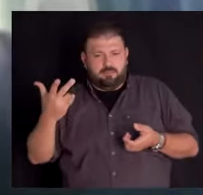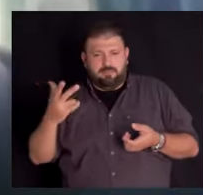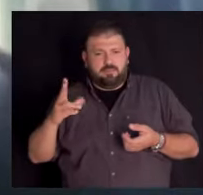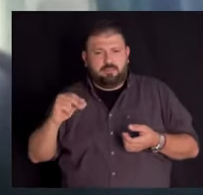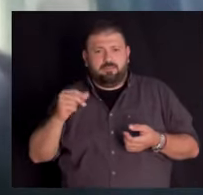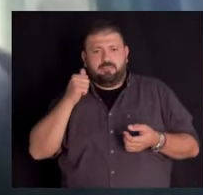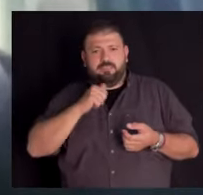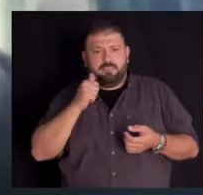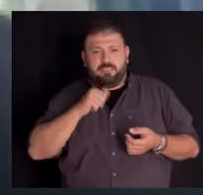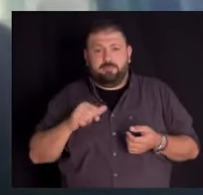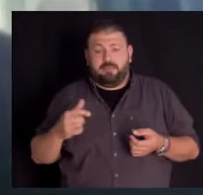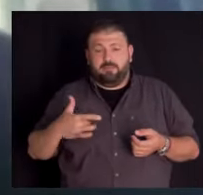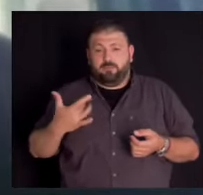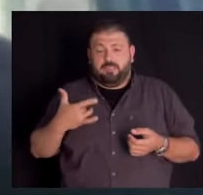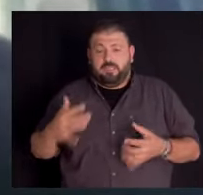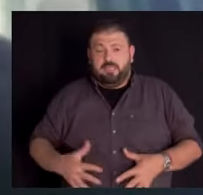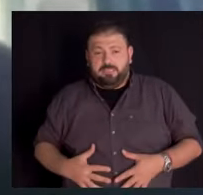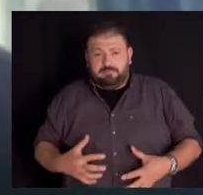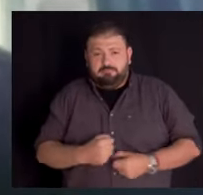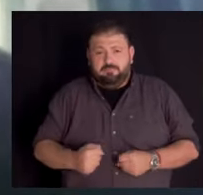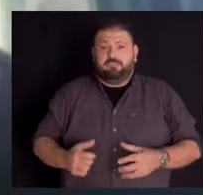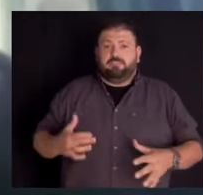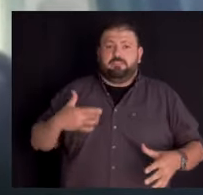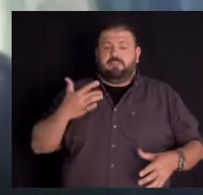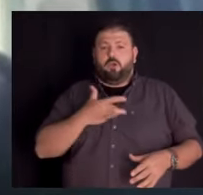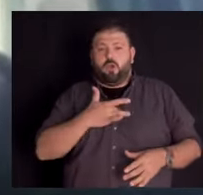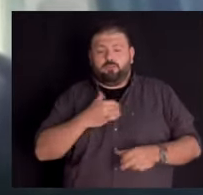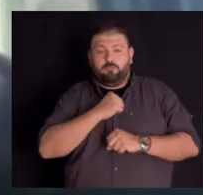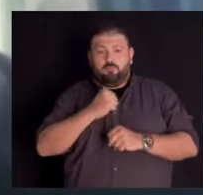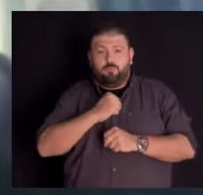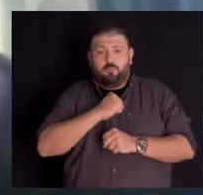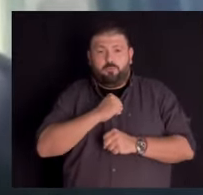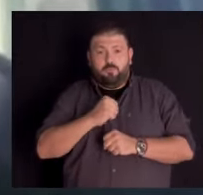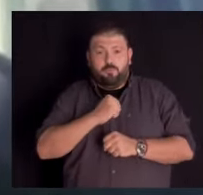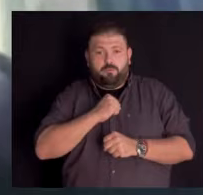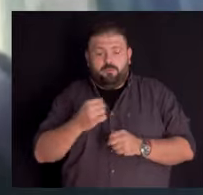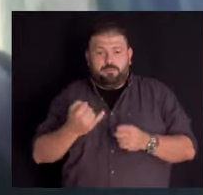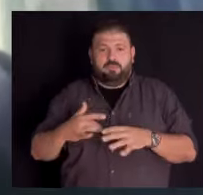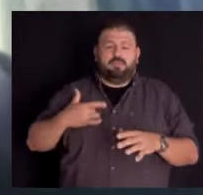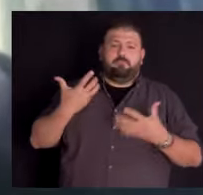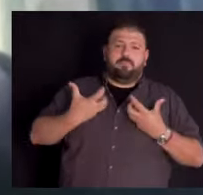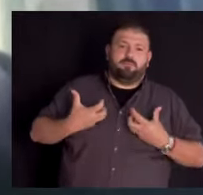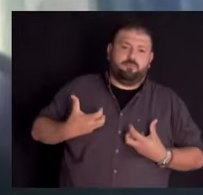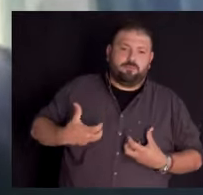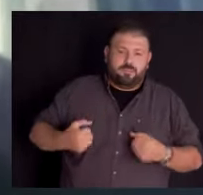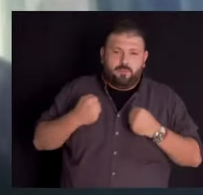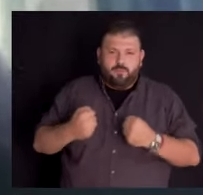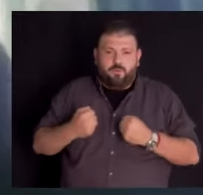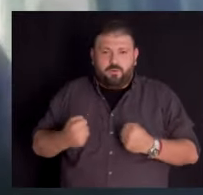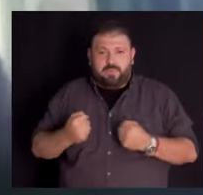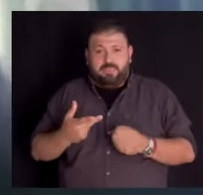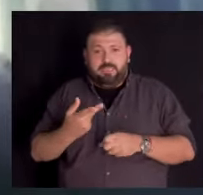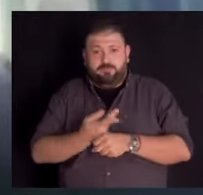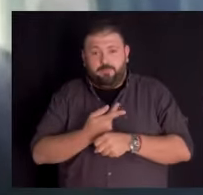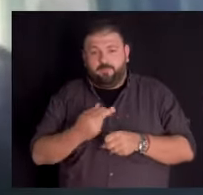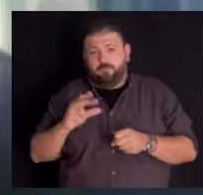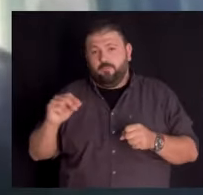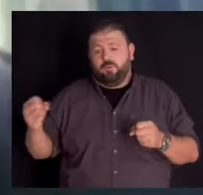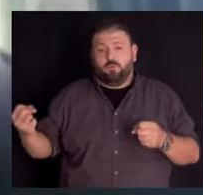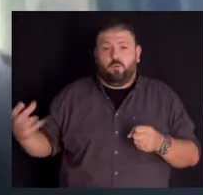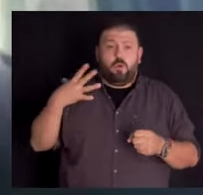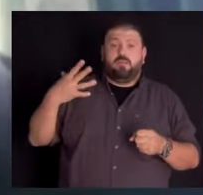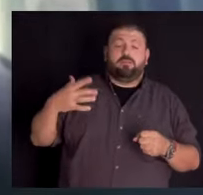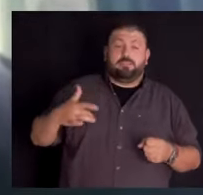Normalmente lo sientes en el estómago y te acelera el corazón, te da taquicardia, ¿cierto o no? ¿Sí? No es que sientas acá en la cabeza, lo sientes